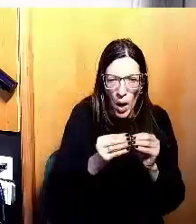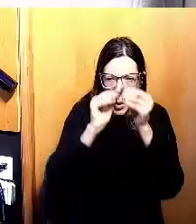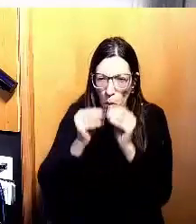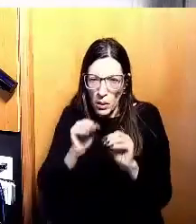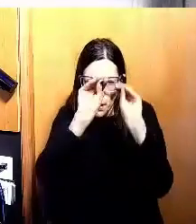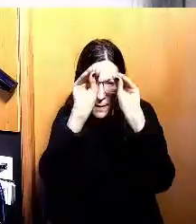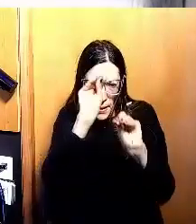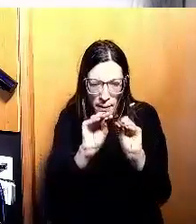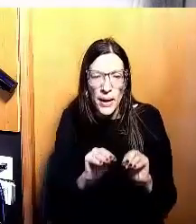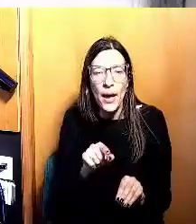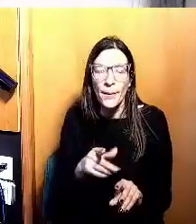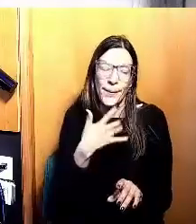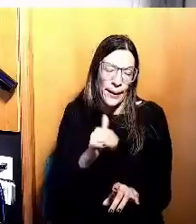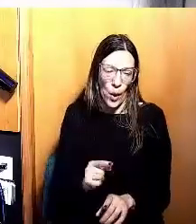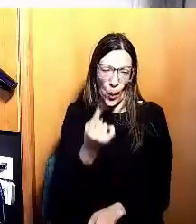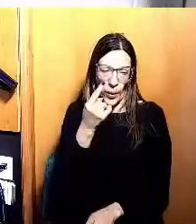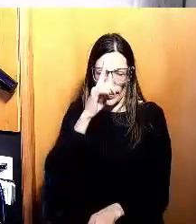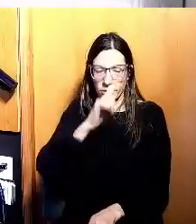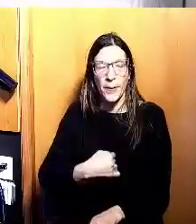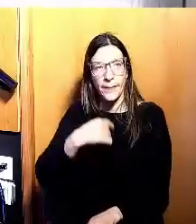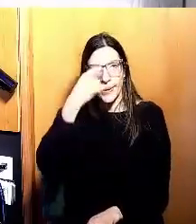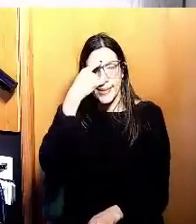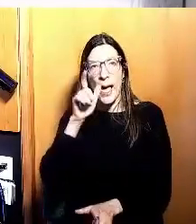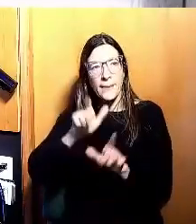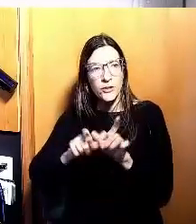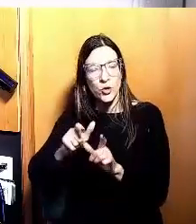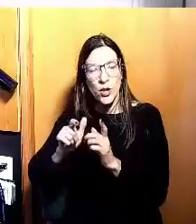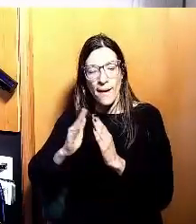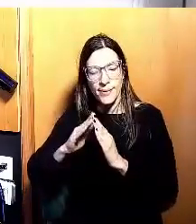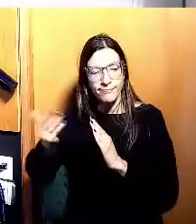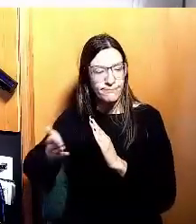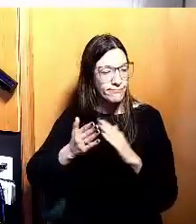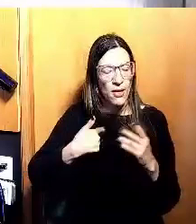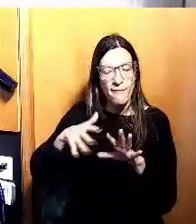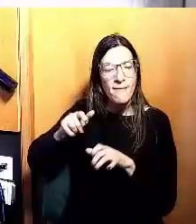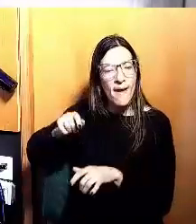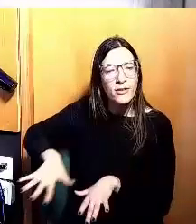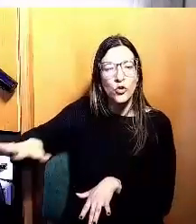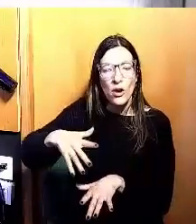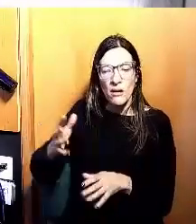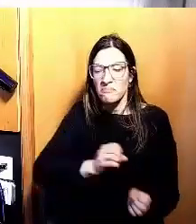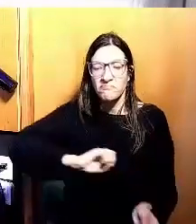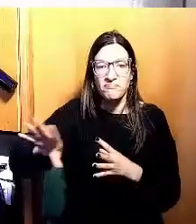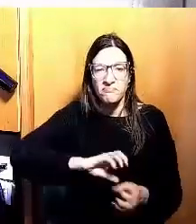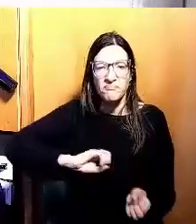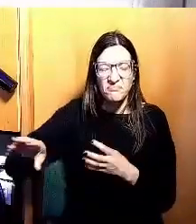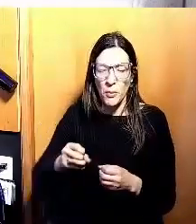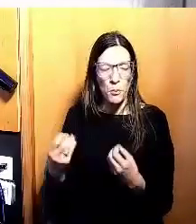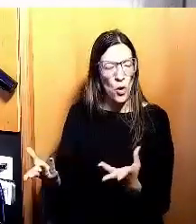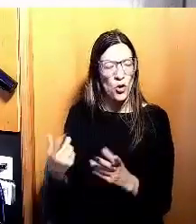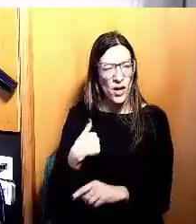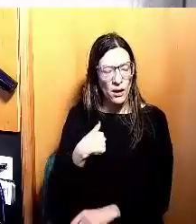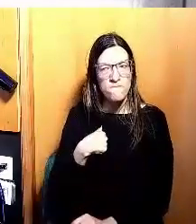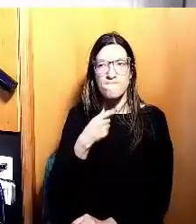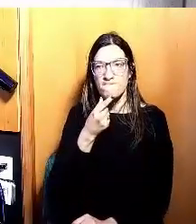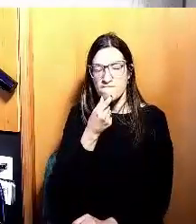si los vecinos están tirando la basura ahí, es porque algo está fallando en el sistema. Es